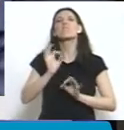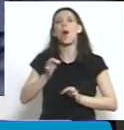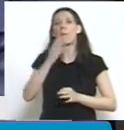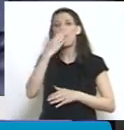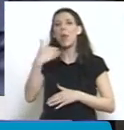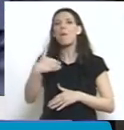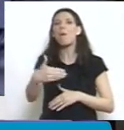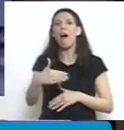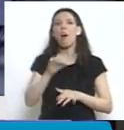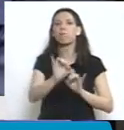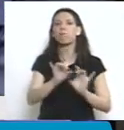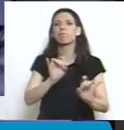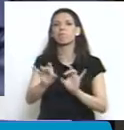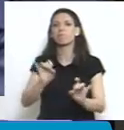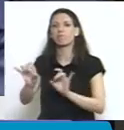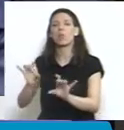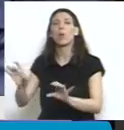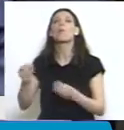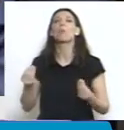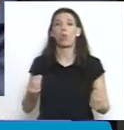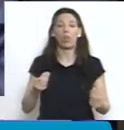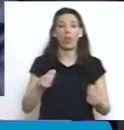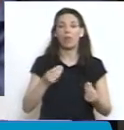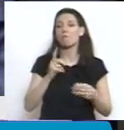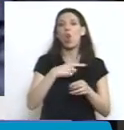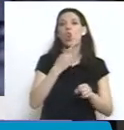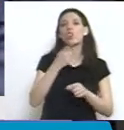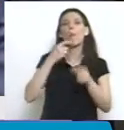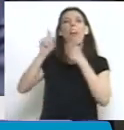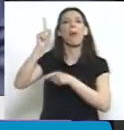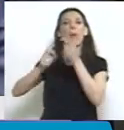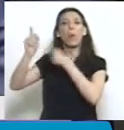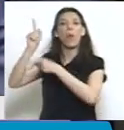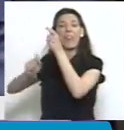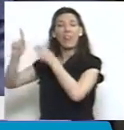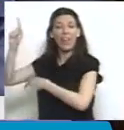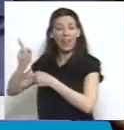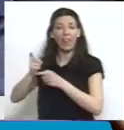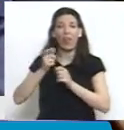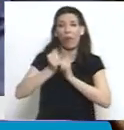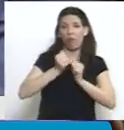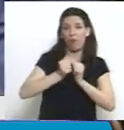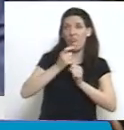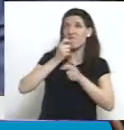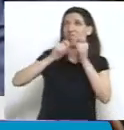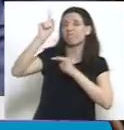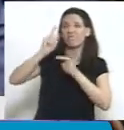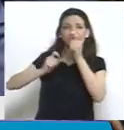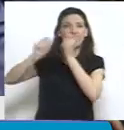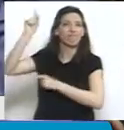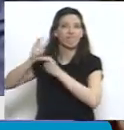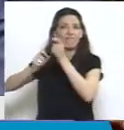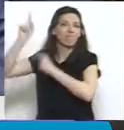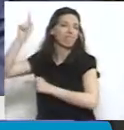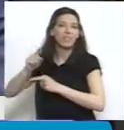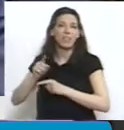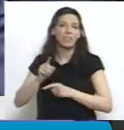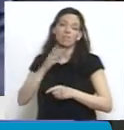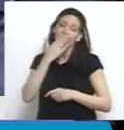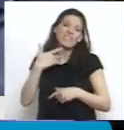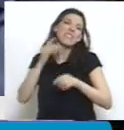al caerse exportaciones que realizan en la fábrica instalada en Córdoba.